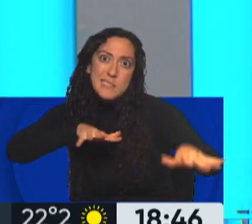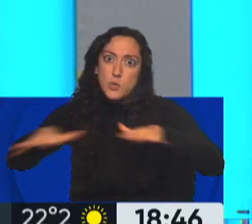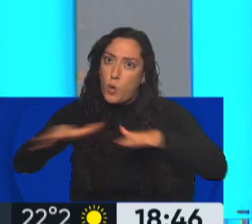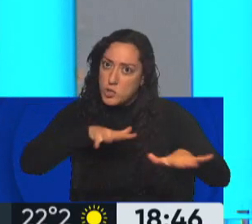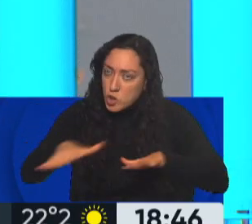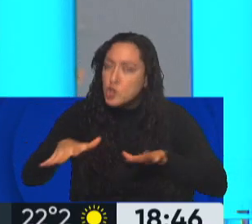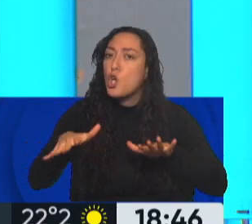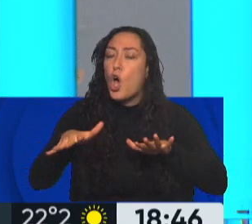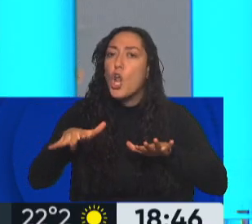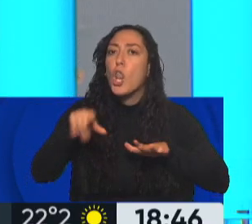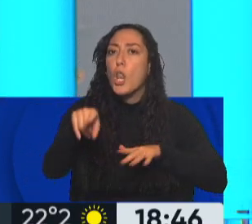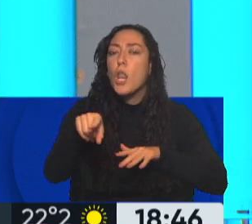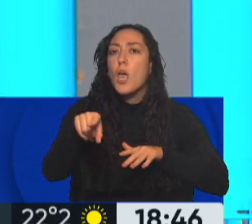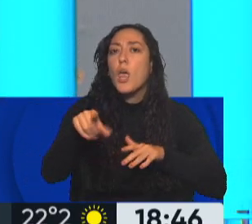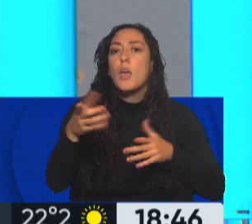marcaron